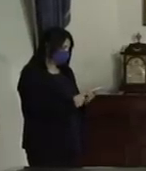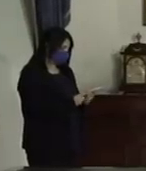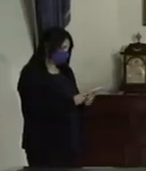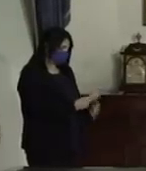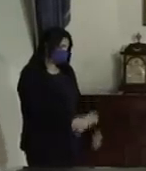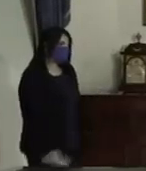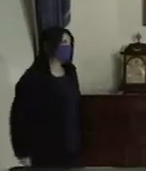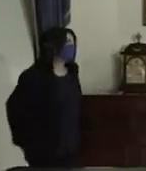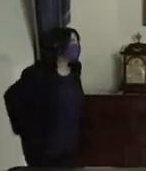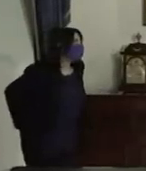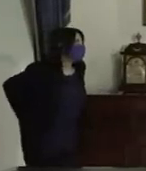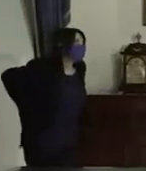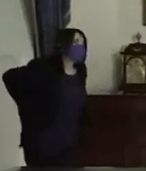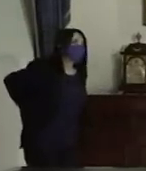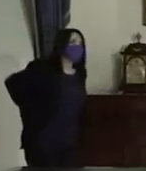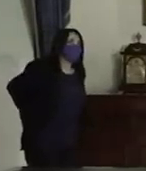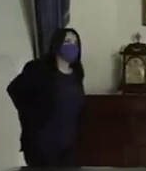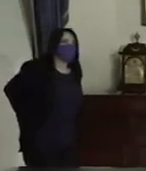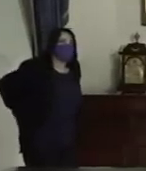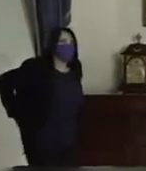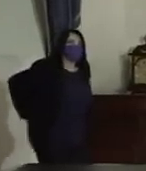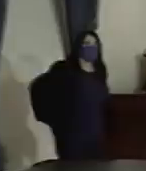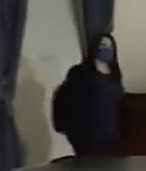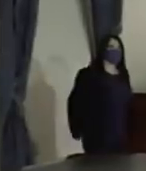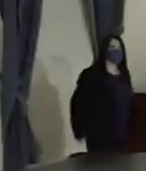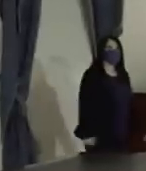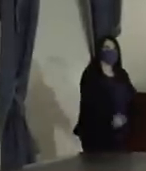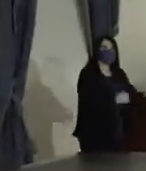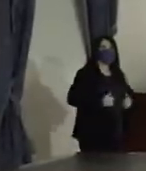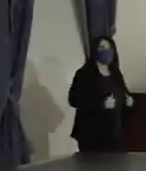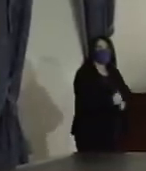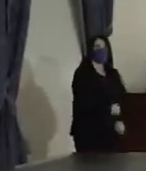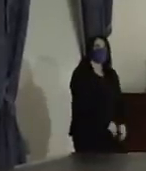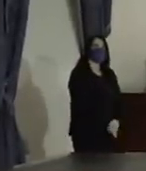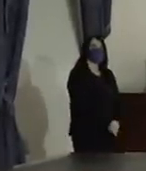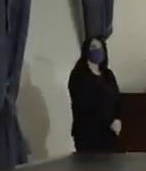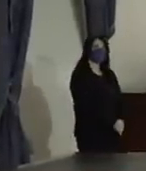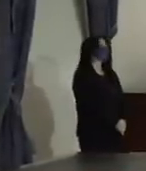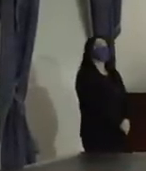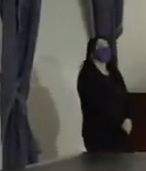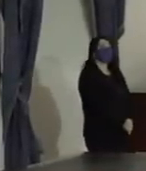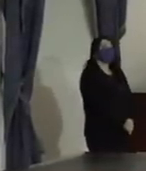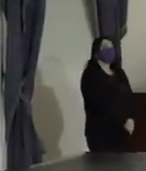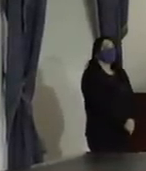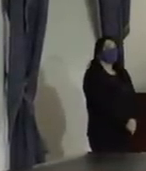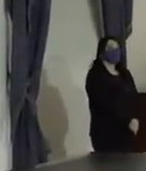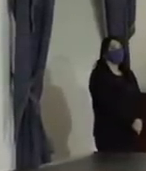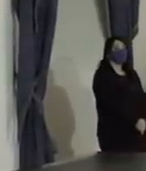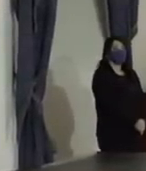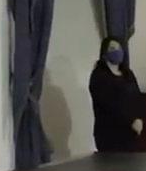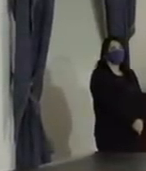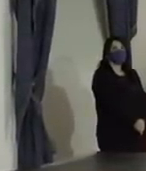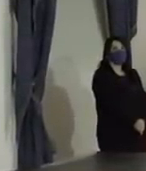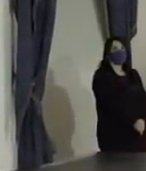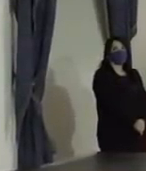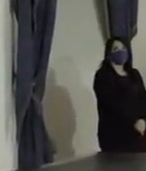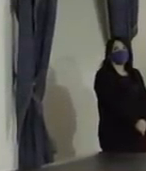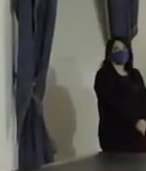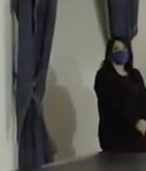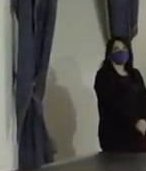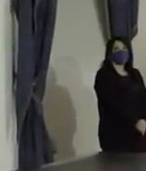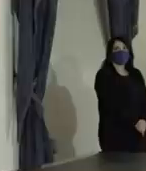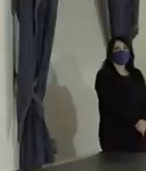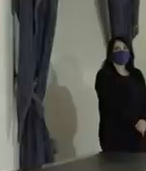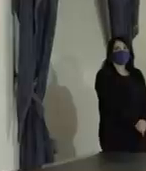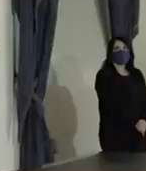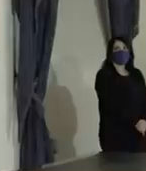el interior del salón donde se va a realizar el juramento de los nuevos ministros. Alcanzamos a ver al subsecretario Gali, también a